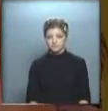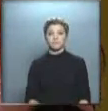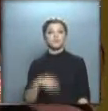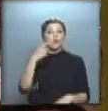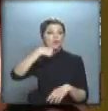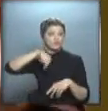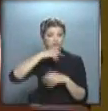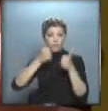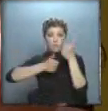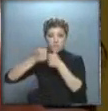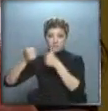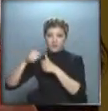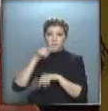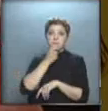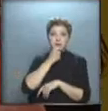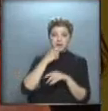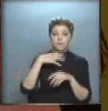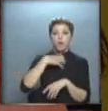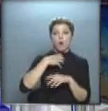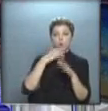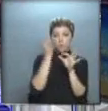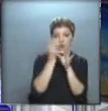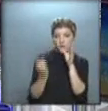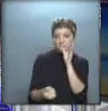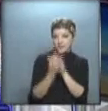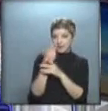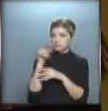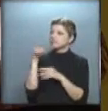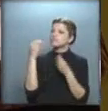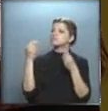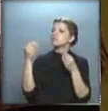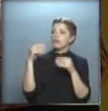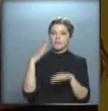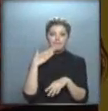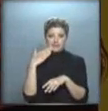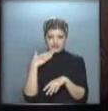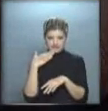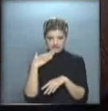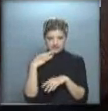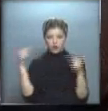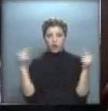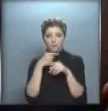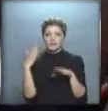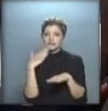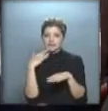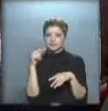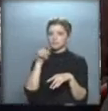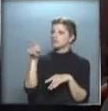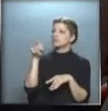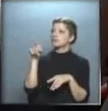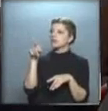nosotros es la mañana contra la tarde. ¿Ustedes son de qué turno? De tarde. ¿Todos son de la tarde? ¿Ustedes son de la mañana?